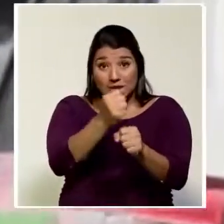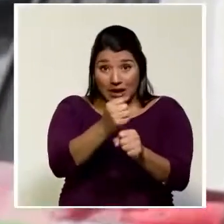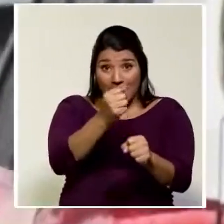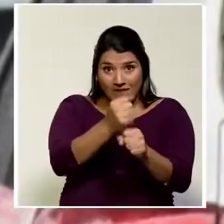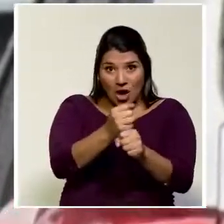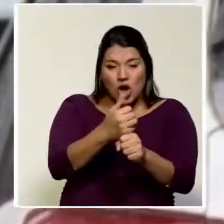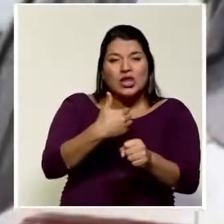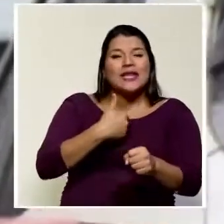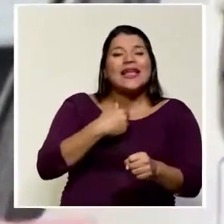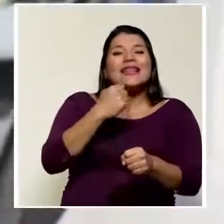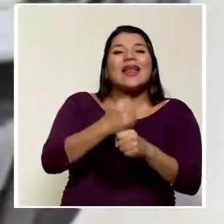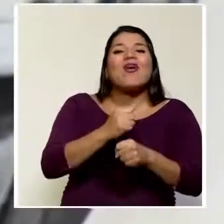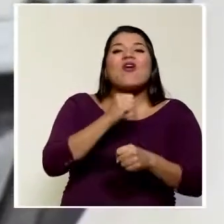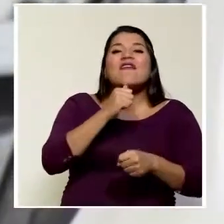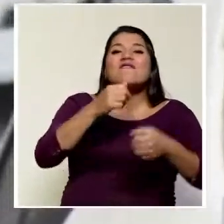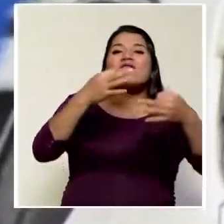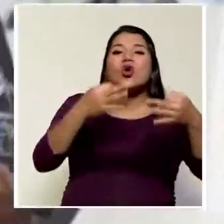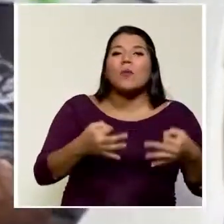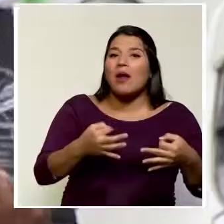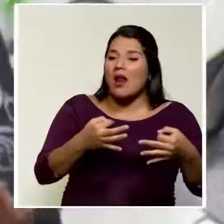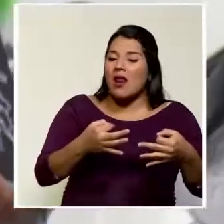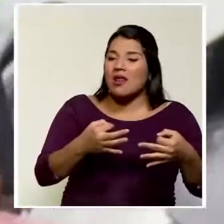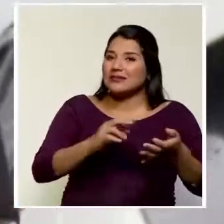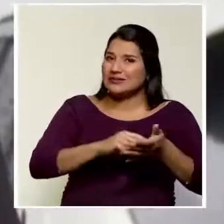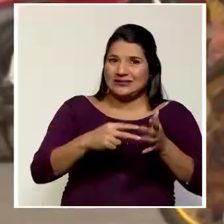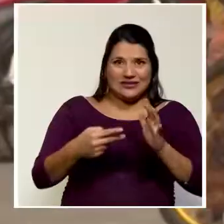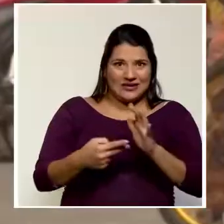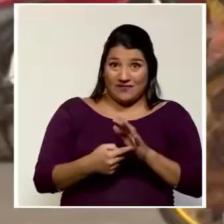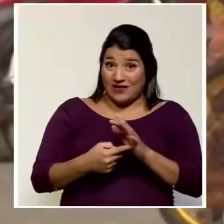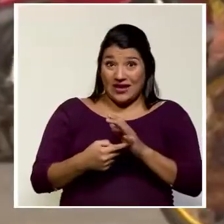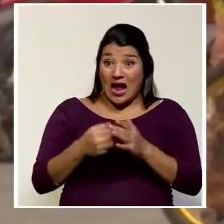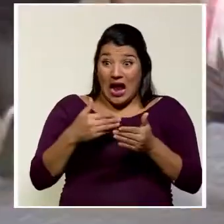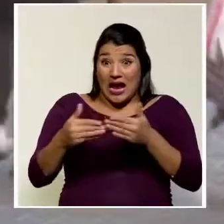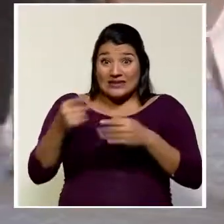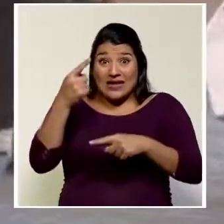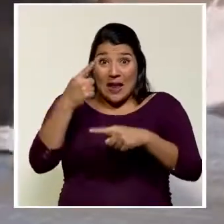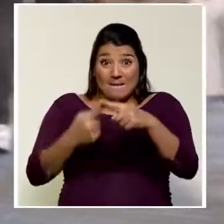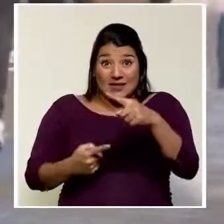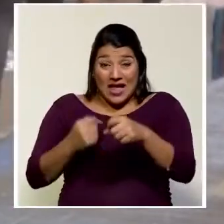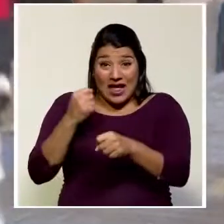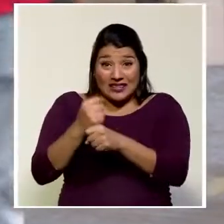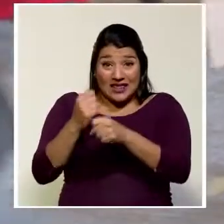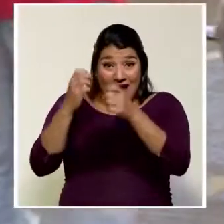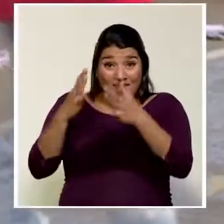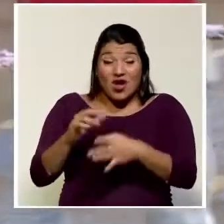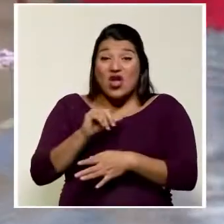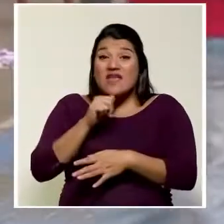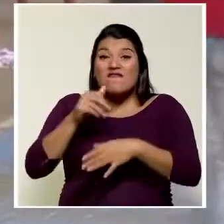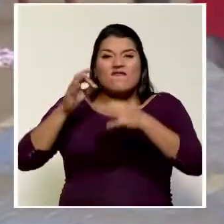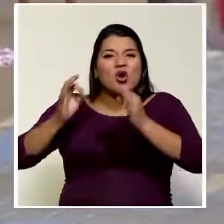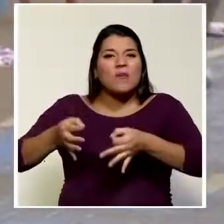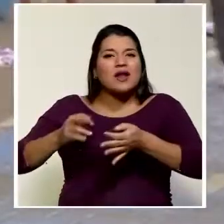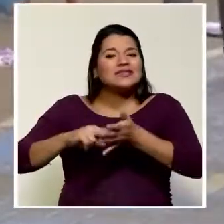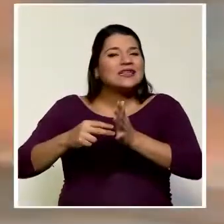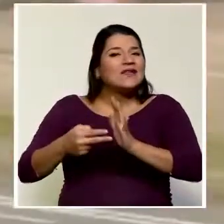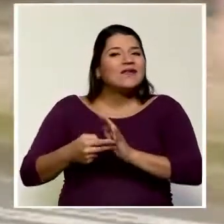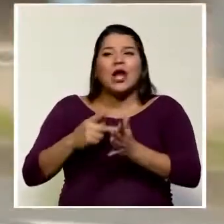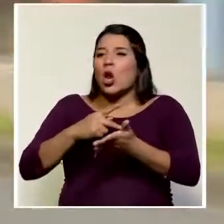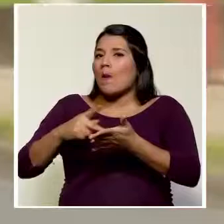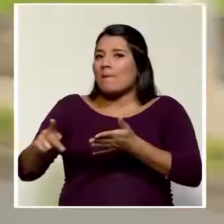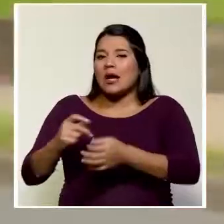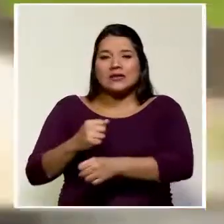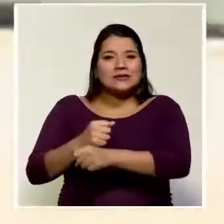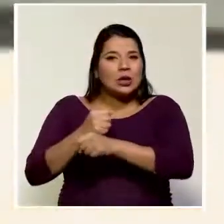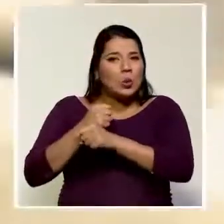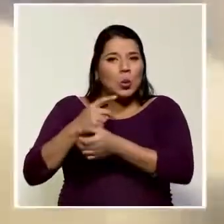trabajo informal. Es decir, casi la mitad de los empleos de Costa Rica son informales. El tema no